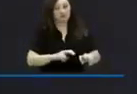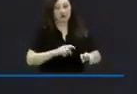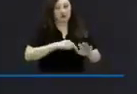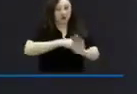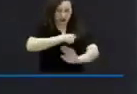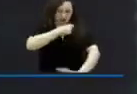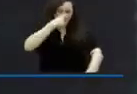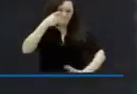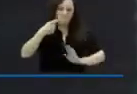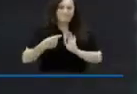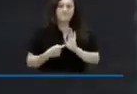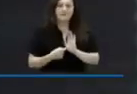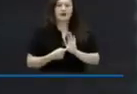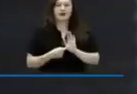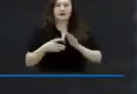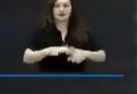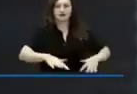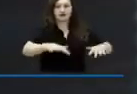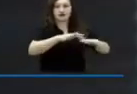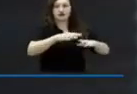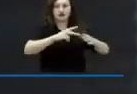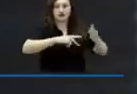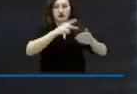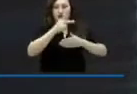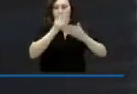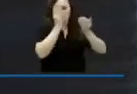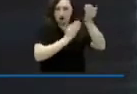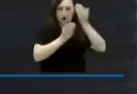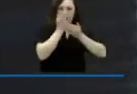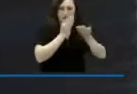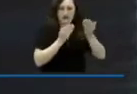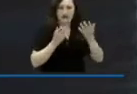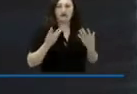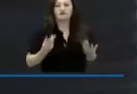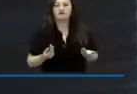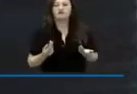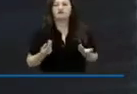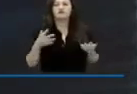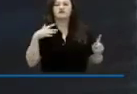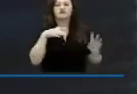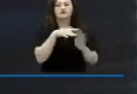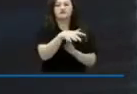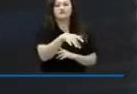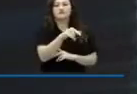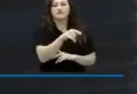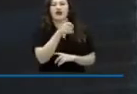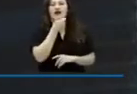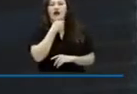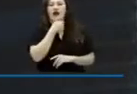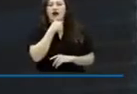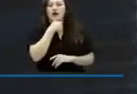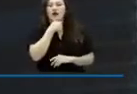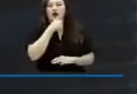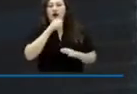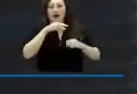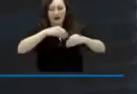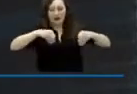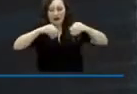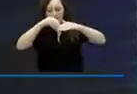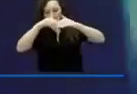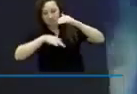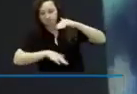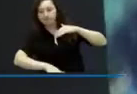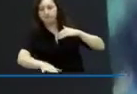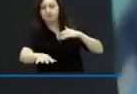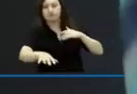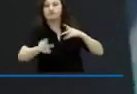sobre todo en las zonas donde se van a hacer los proyectos piloto, frente al trazado de las aguas subterráneas, los efectos geológicos que se pueden